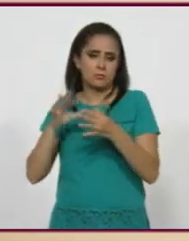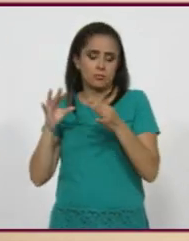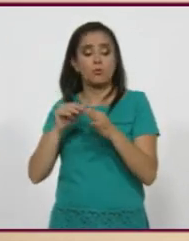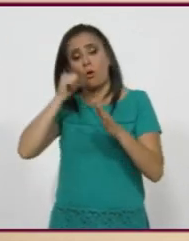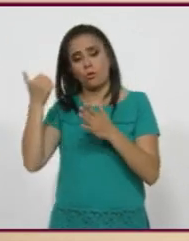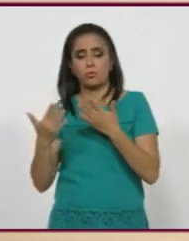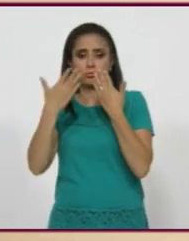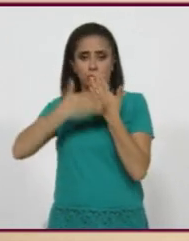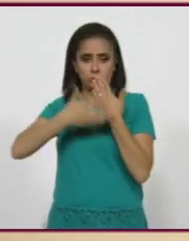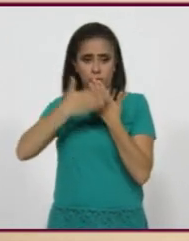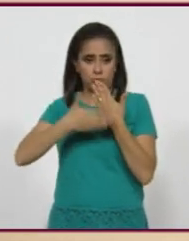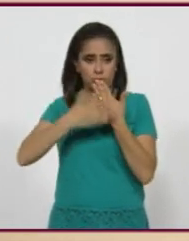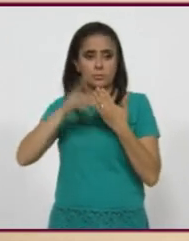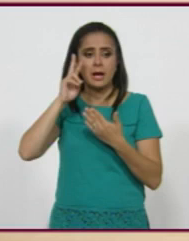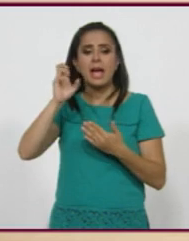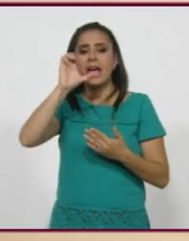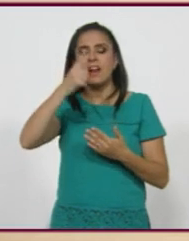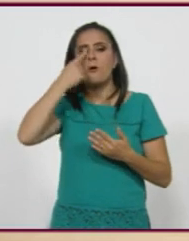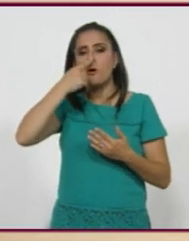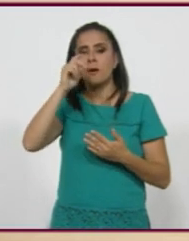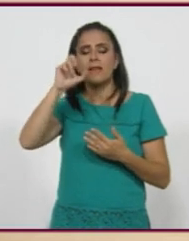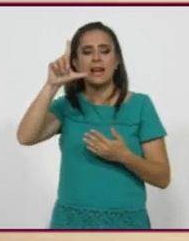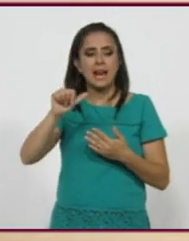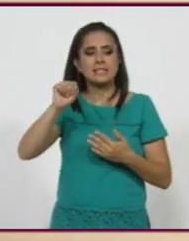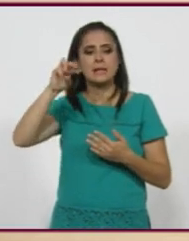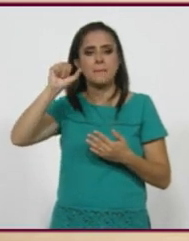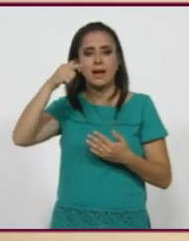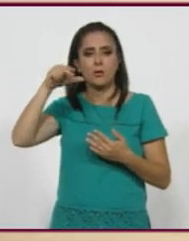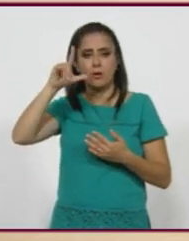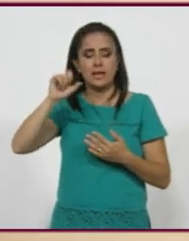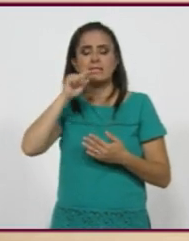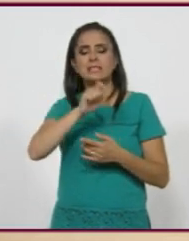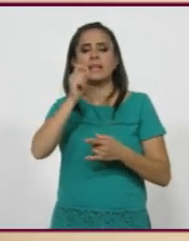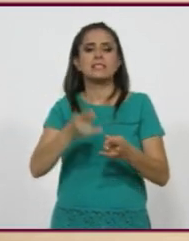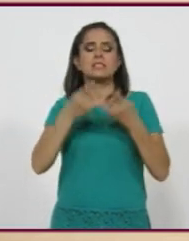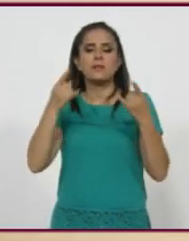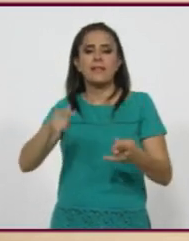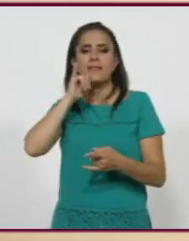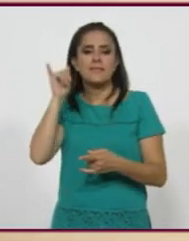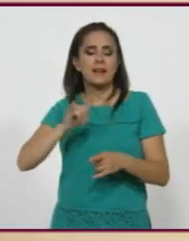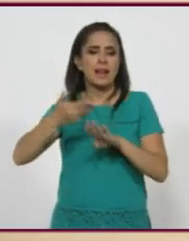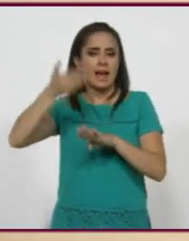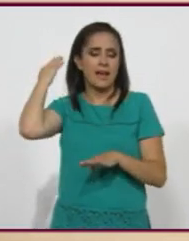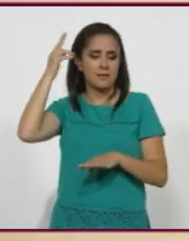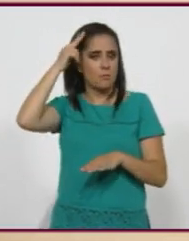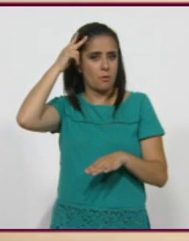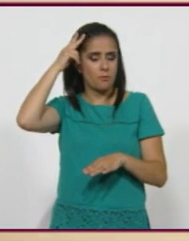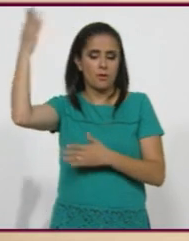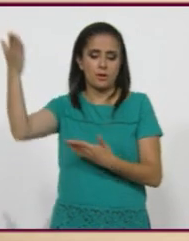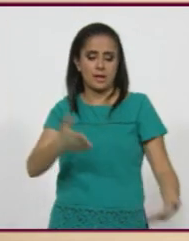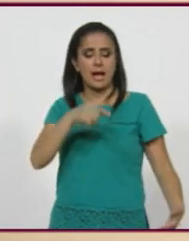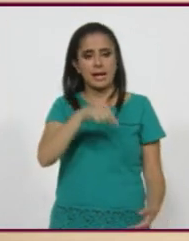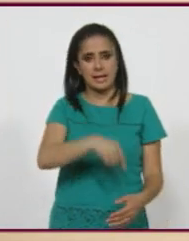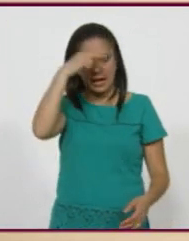lado, El Olor de las Magnolias cuenta la historia de unos italianos que en época porfirista llegan a México